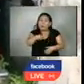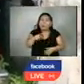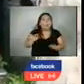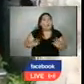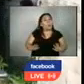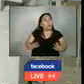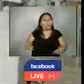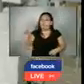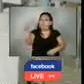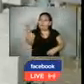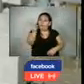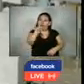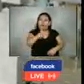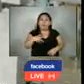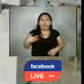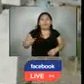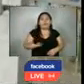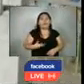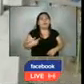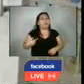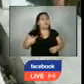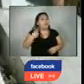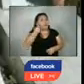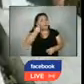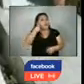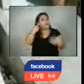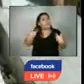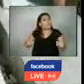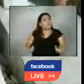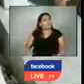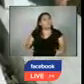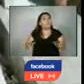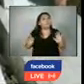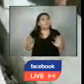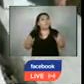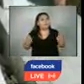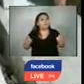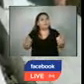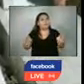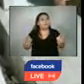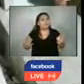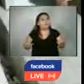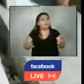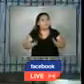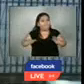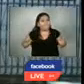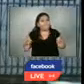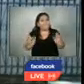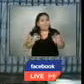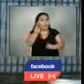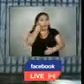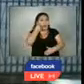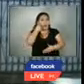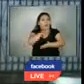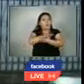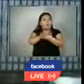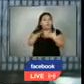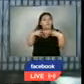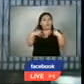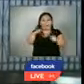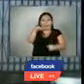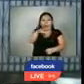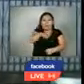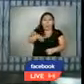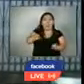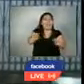guardia. Tenemos que seguir cuidándonos, seguir tratando de continuar con las medidas para que Santa Rosa de Lima ya